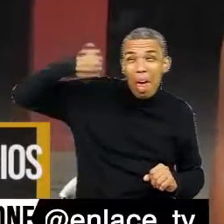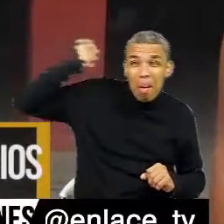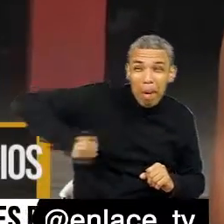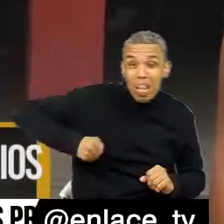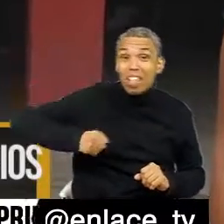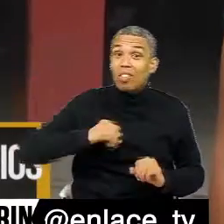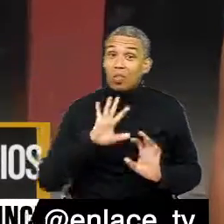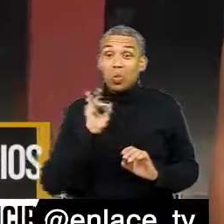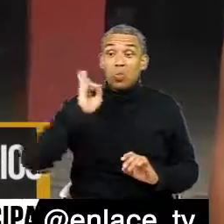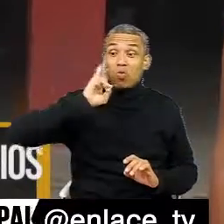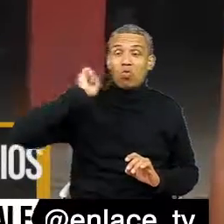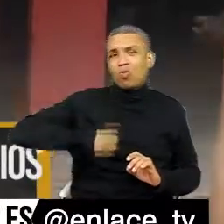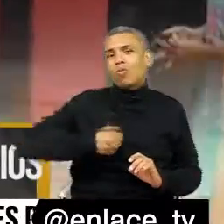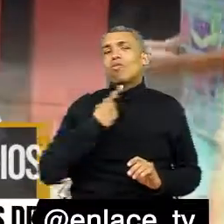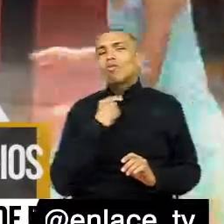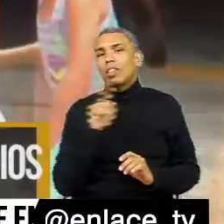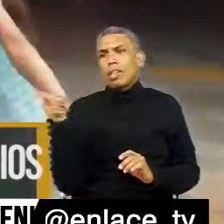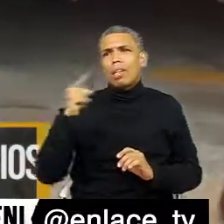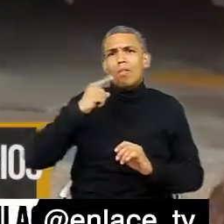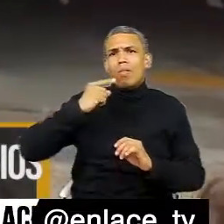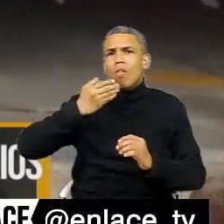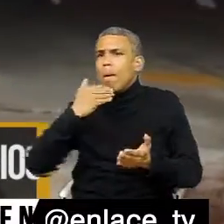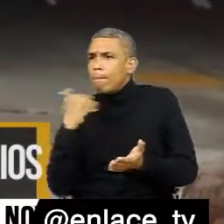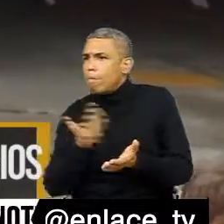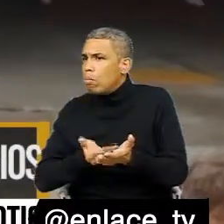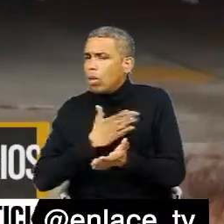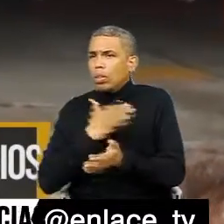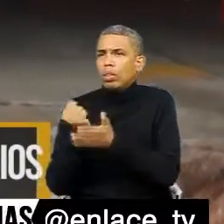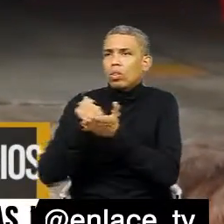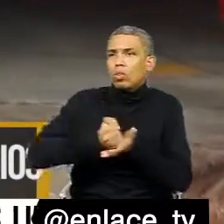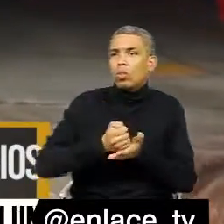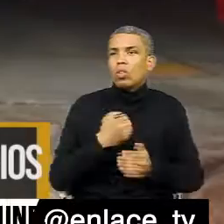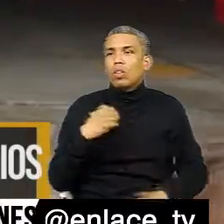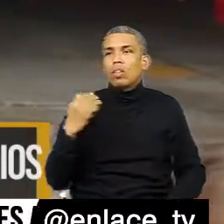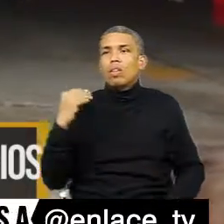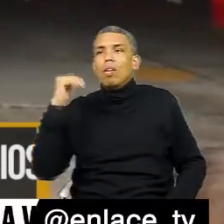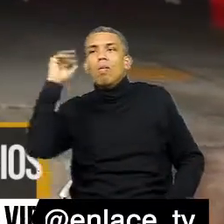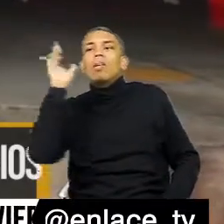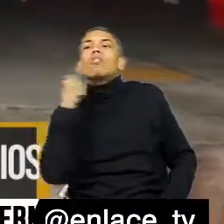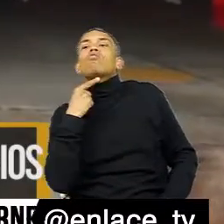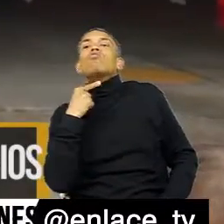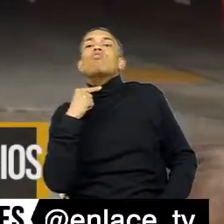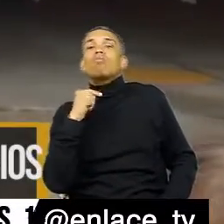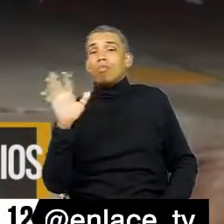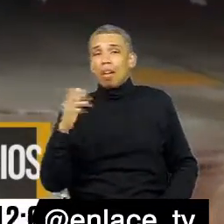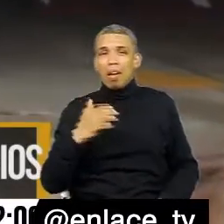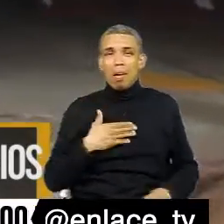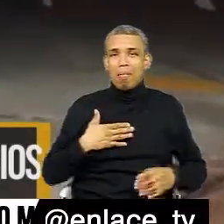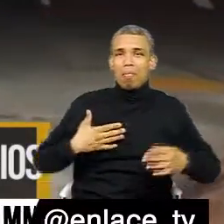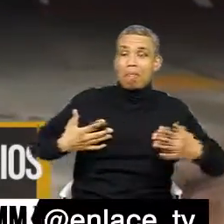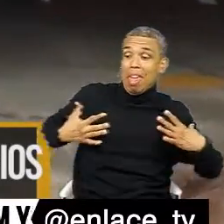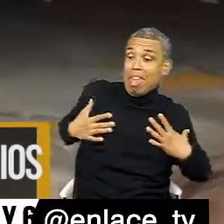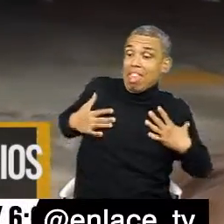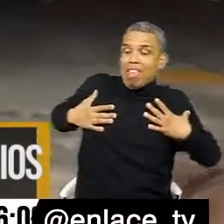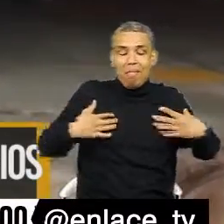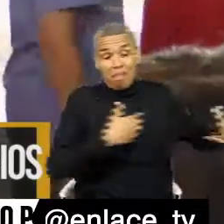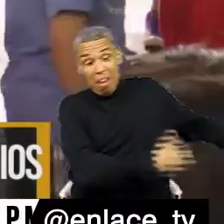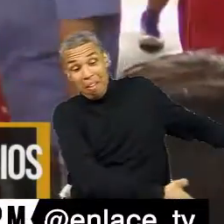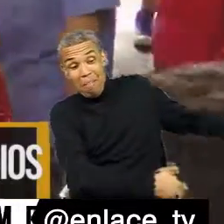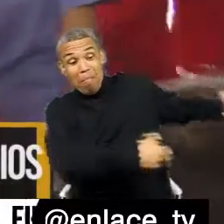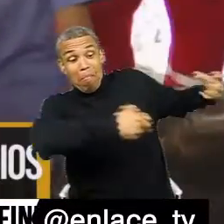amables los bomberos. Lo que me gustó fue cuando me subieron y me dieron el paseo en los